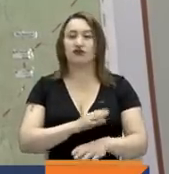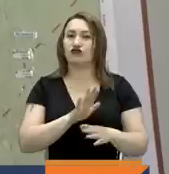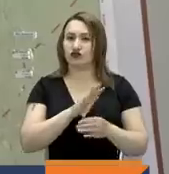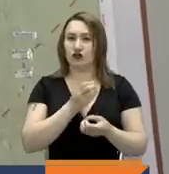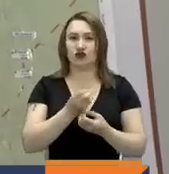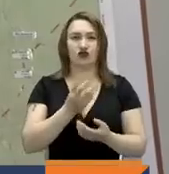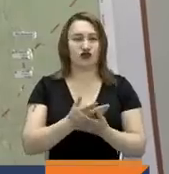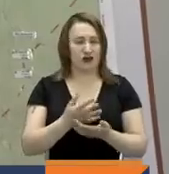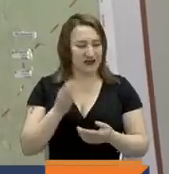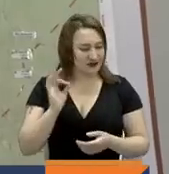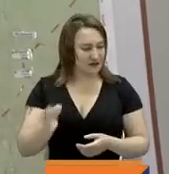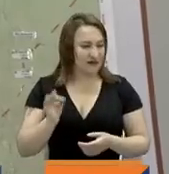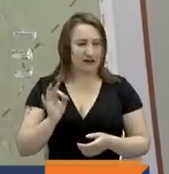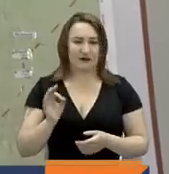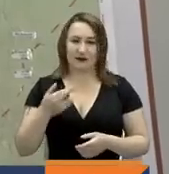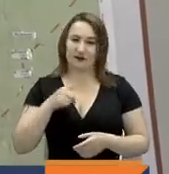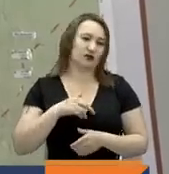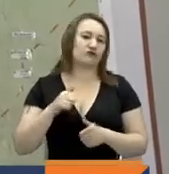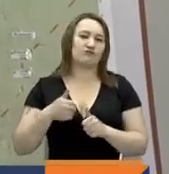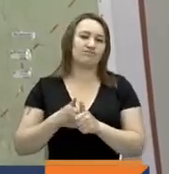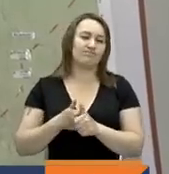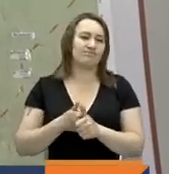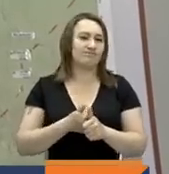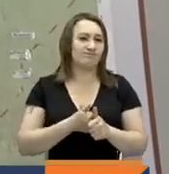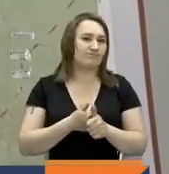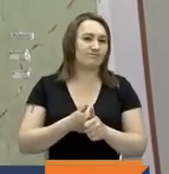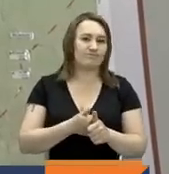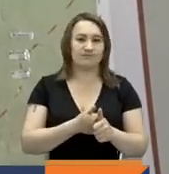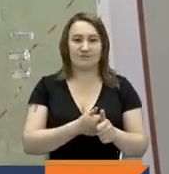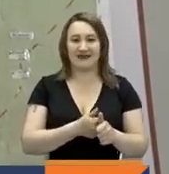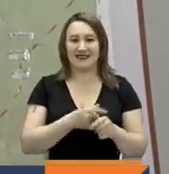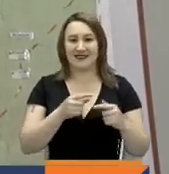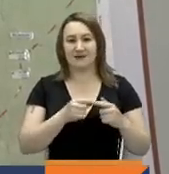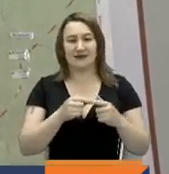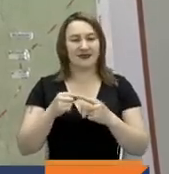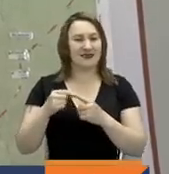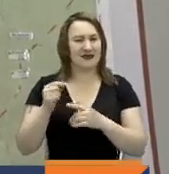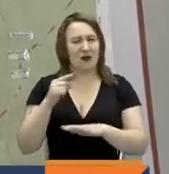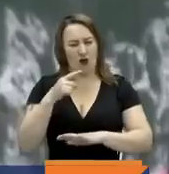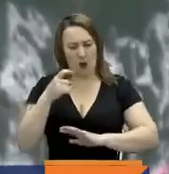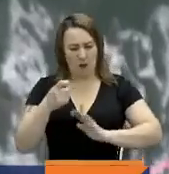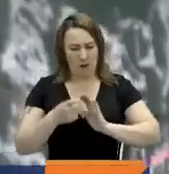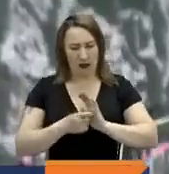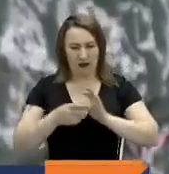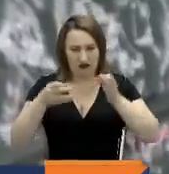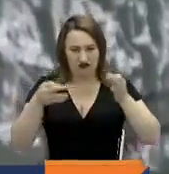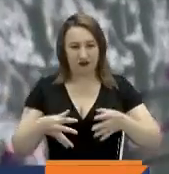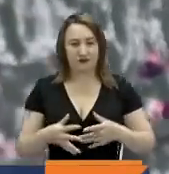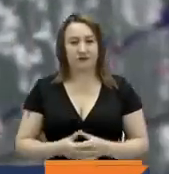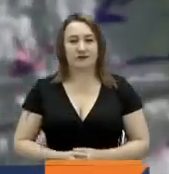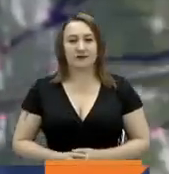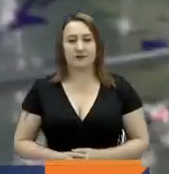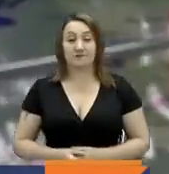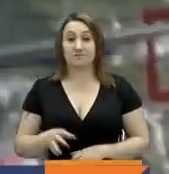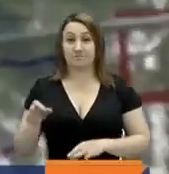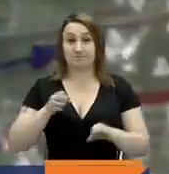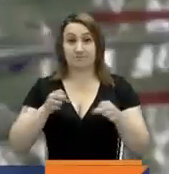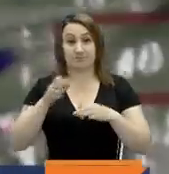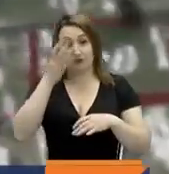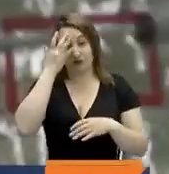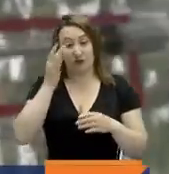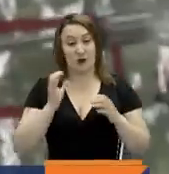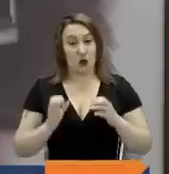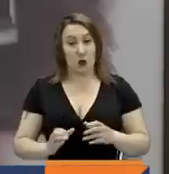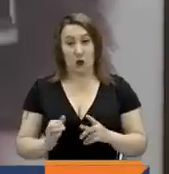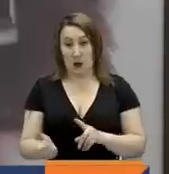le estuvimos haciendo un seguimiento especial detallado y puntual y explicaron Por qué el cuerpo